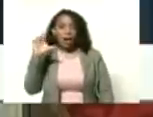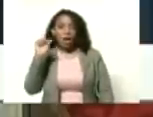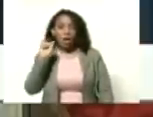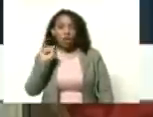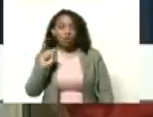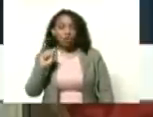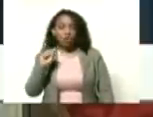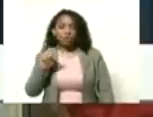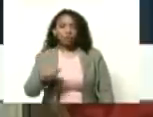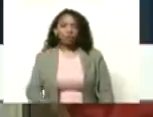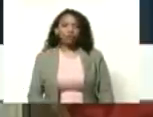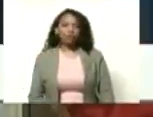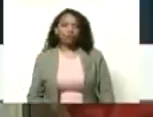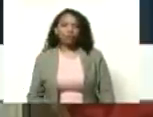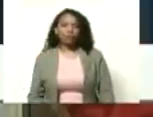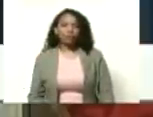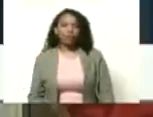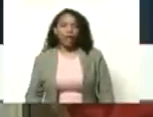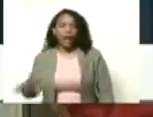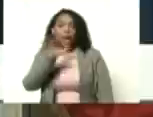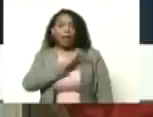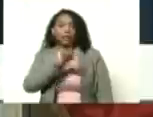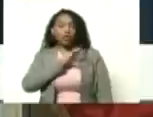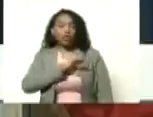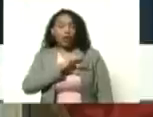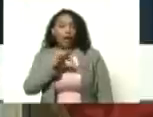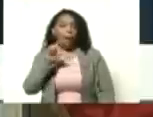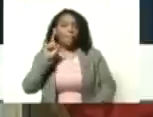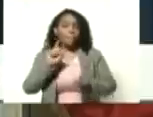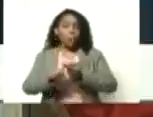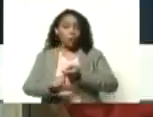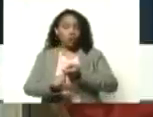carlos lanz la señora kumar